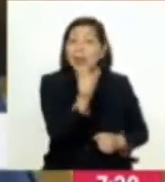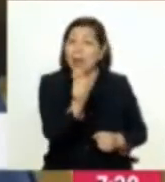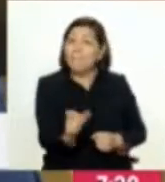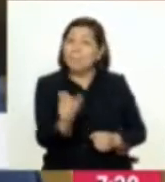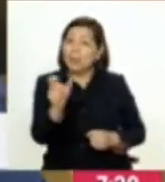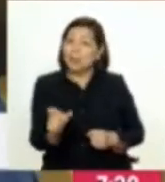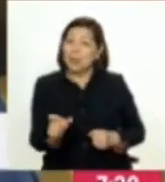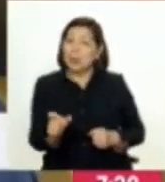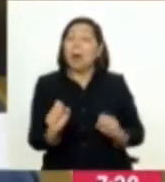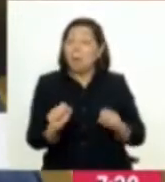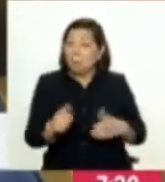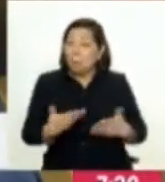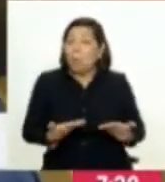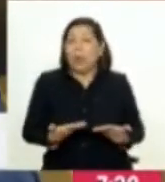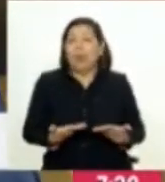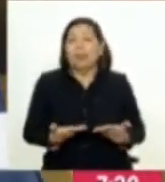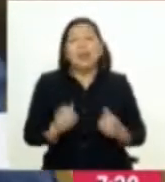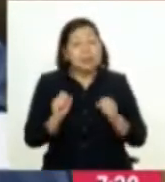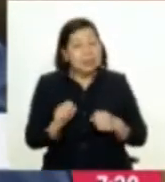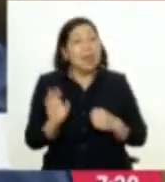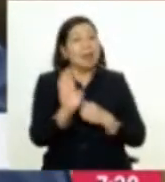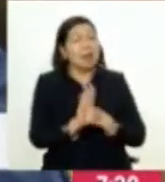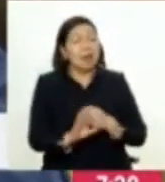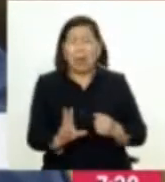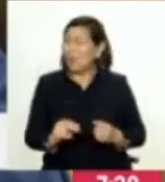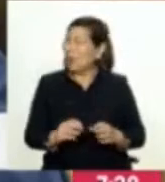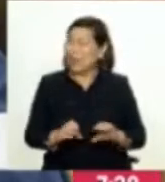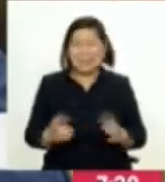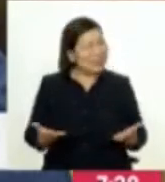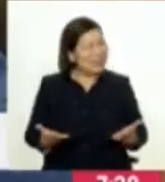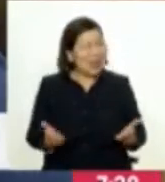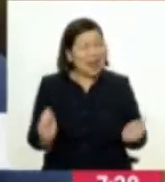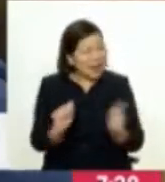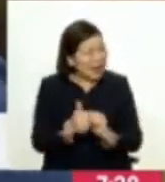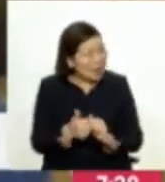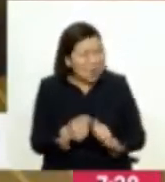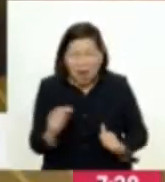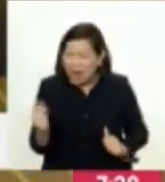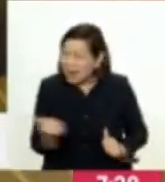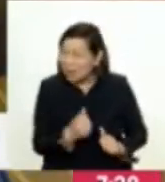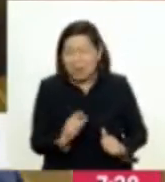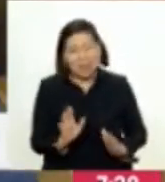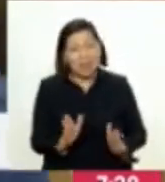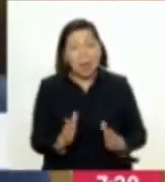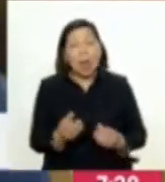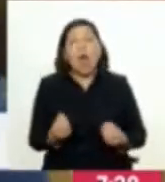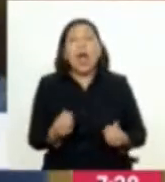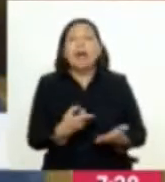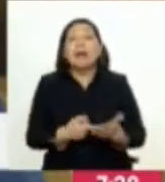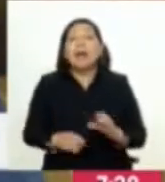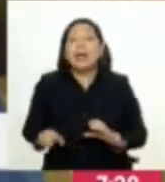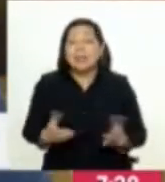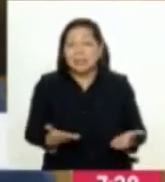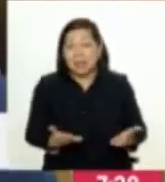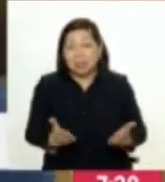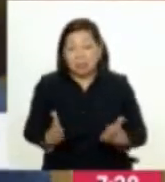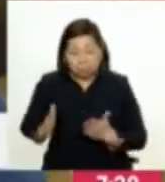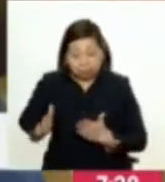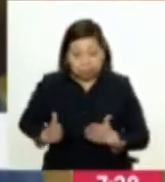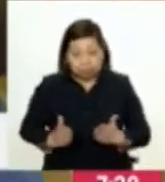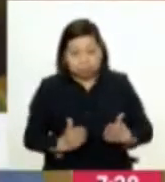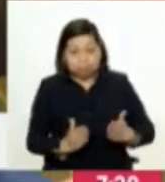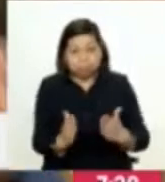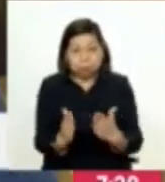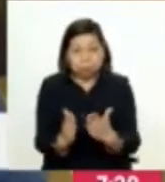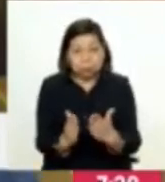de este país estén debidamente garantizados. No se va a lograr de la noche a la mañana, pero es una ruta. Si esa ruta tiene